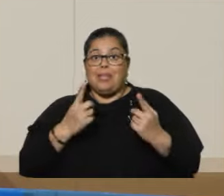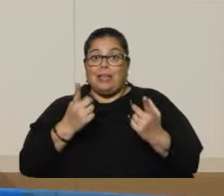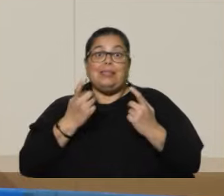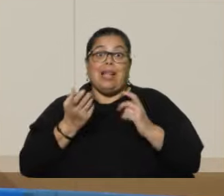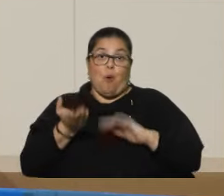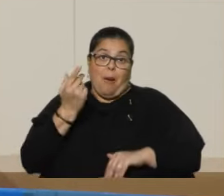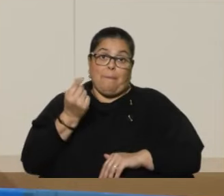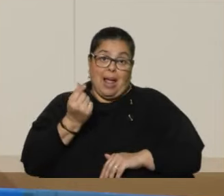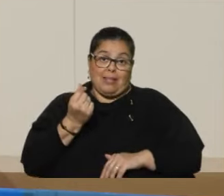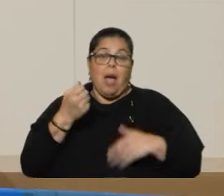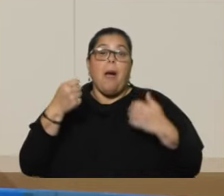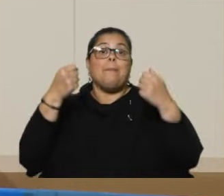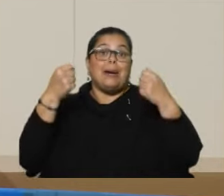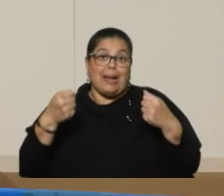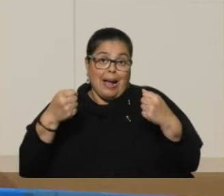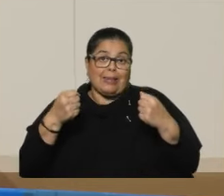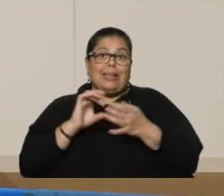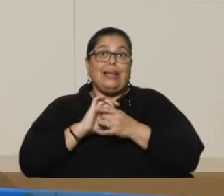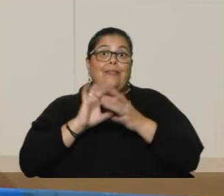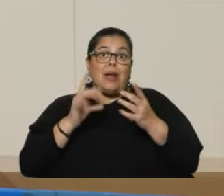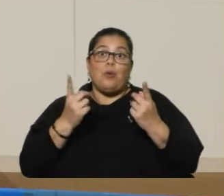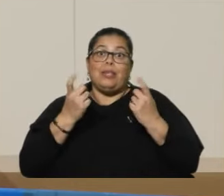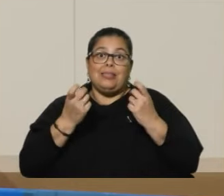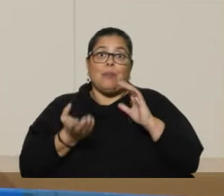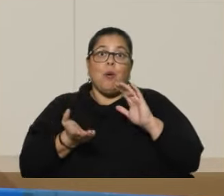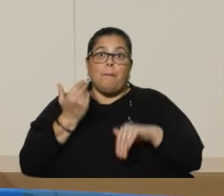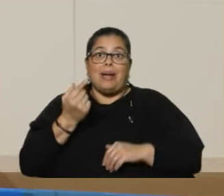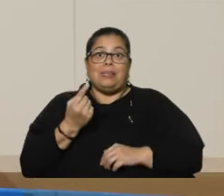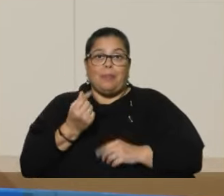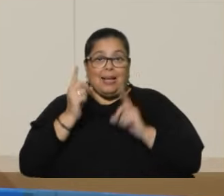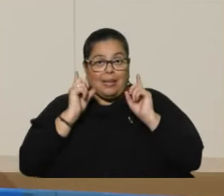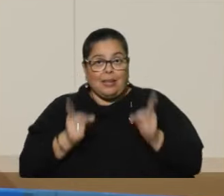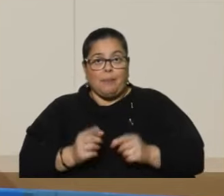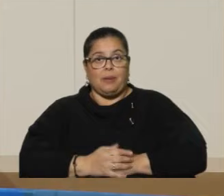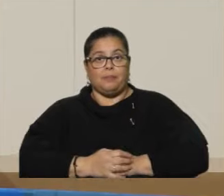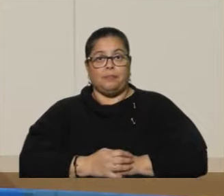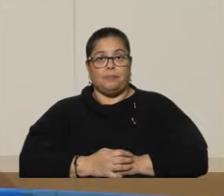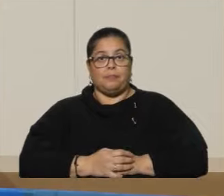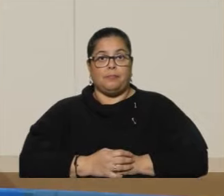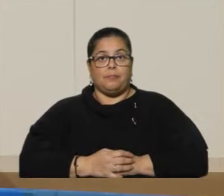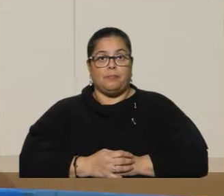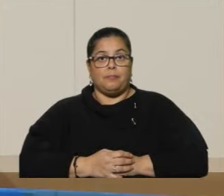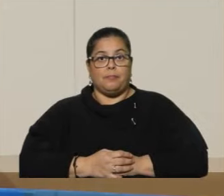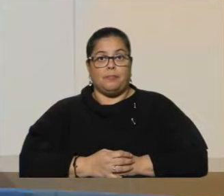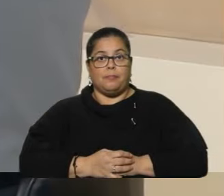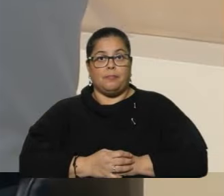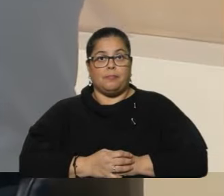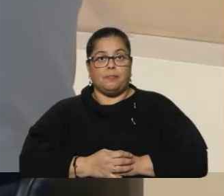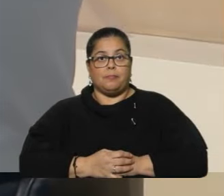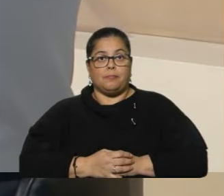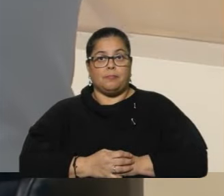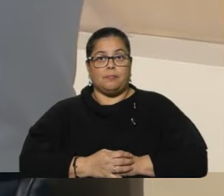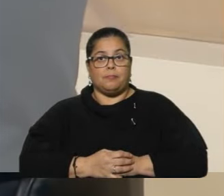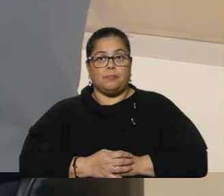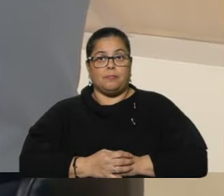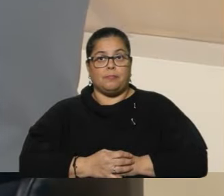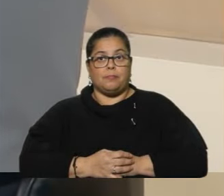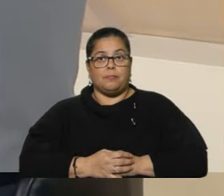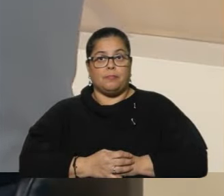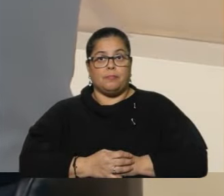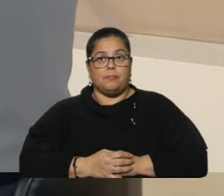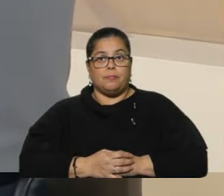Para cárceles y liberados precisamos una inversión más importante de la que estamos haciendo ahora. Así que en cárceles, primera infancia, ahí habría que poner más